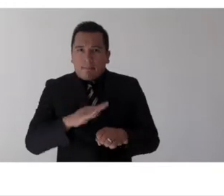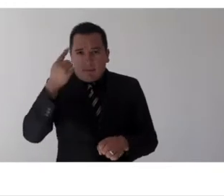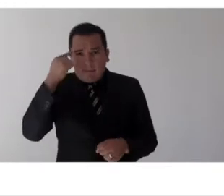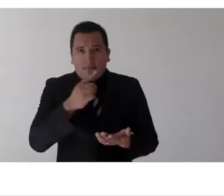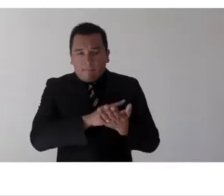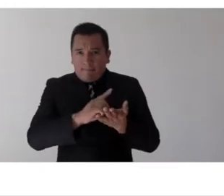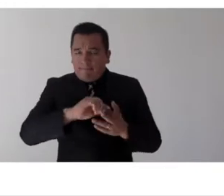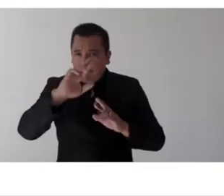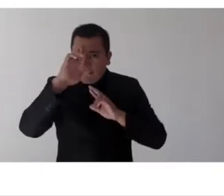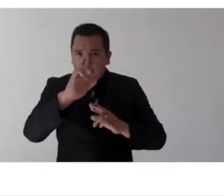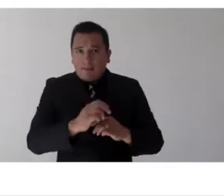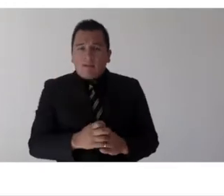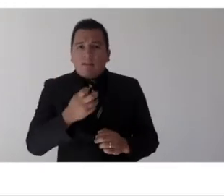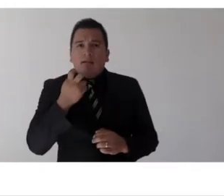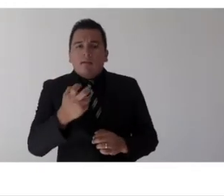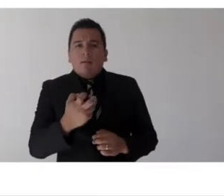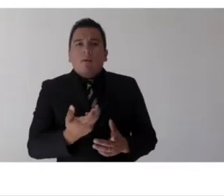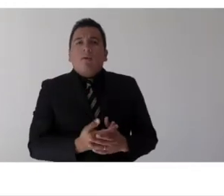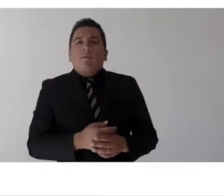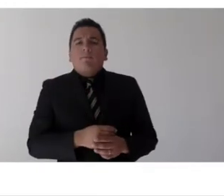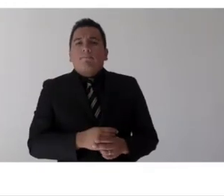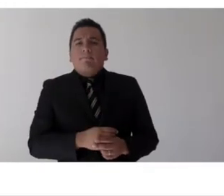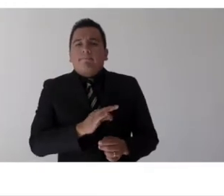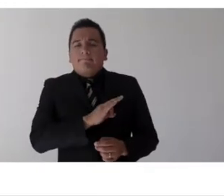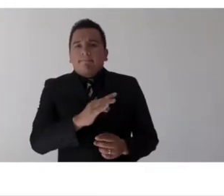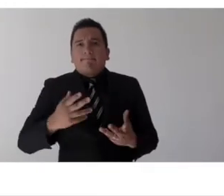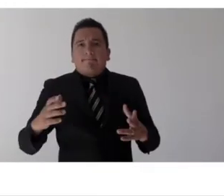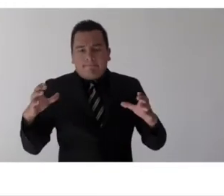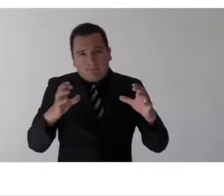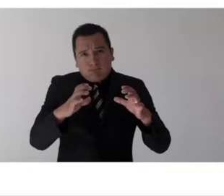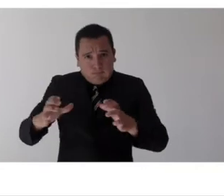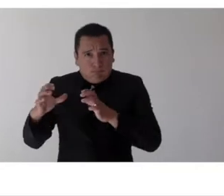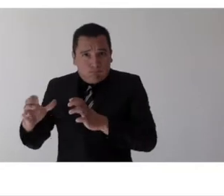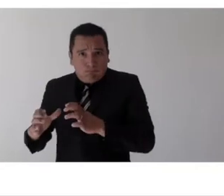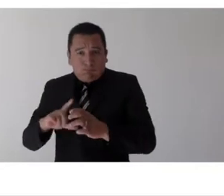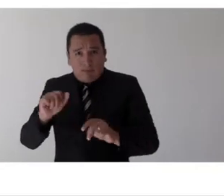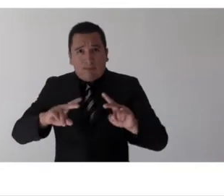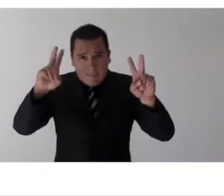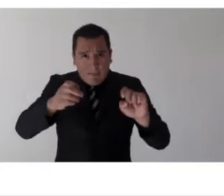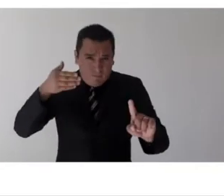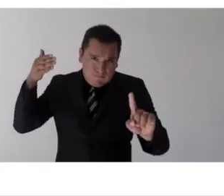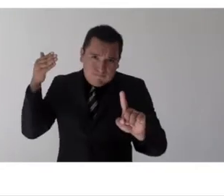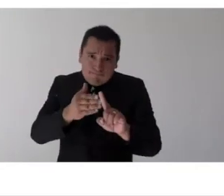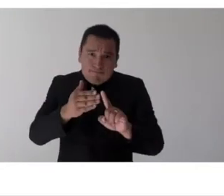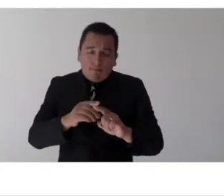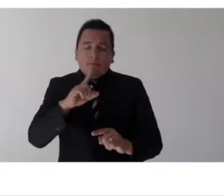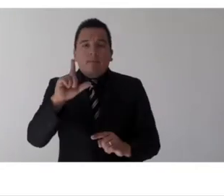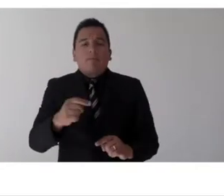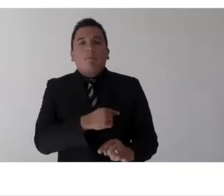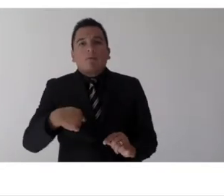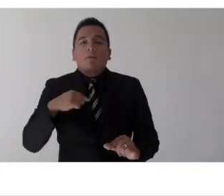país, y que estos colectivos tomaran un caso concreto, y a partir de este caso pudiéramos ir construyendo a partir